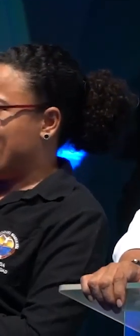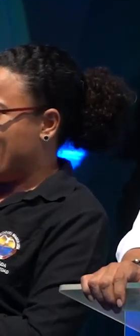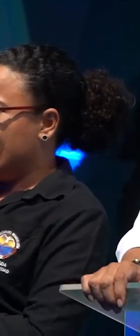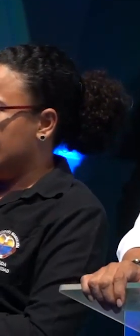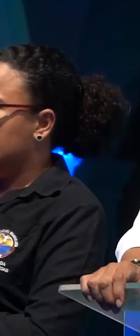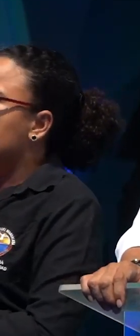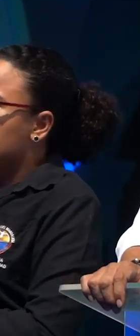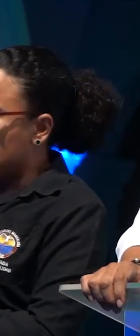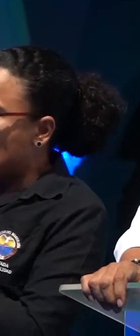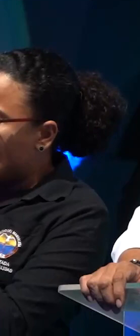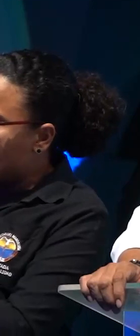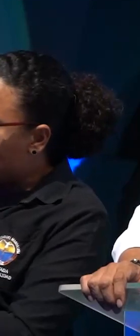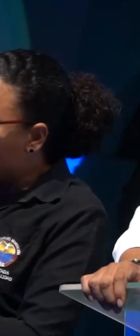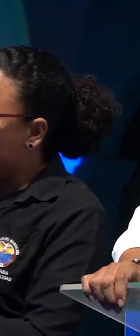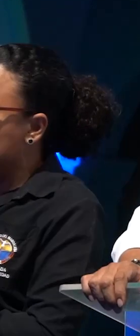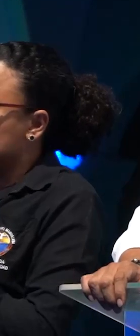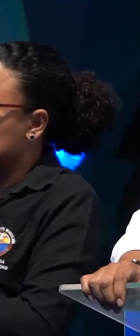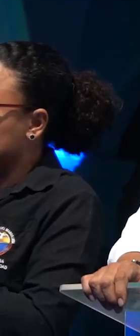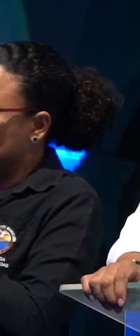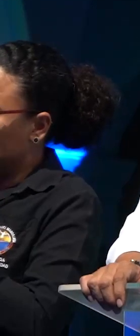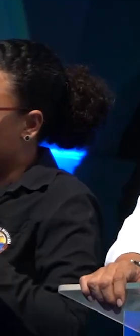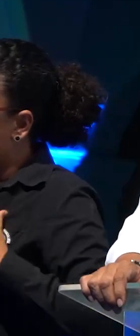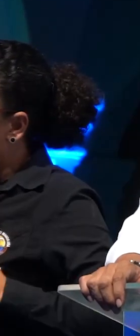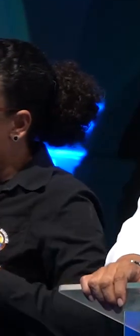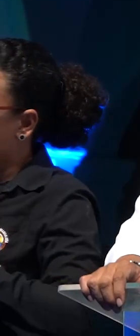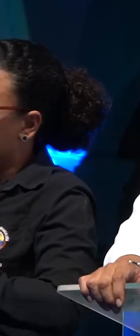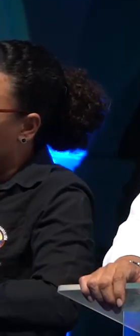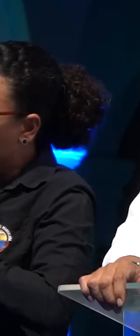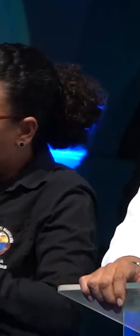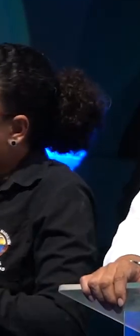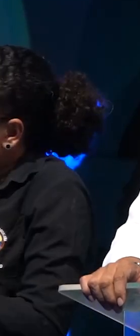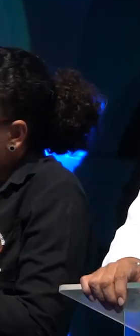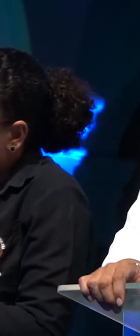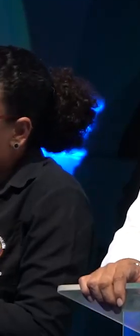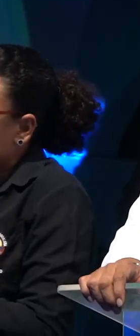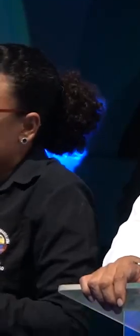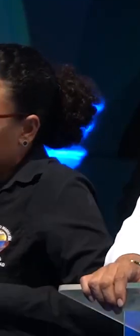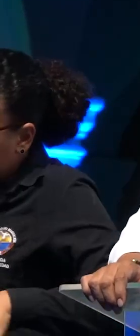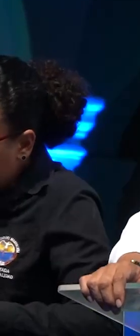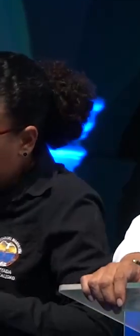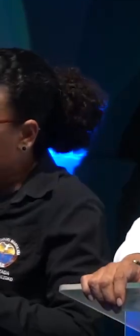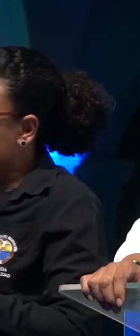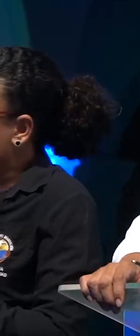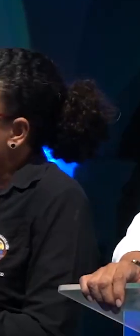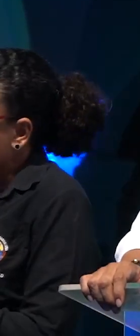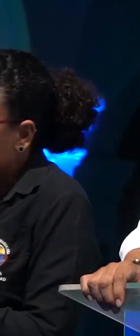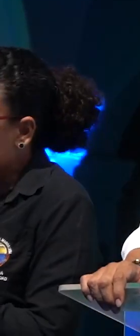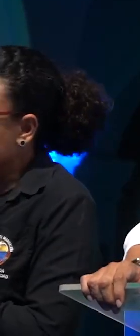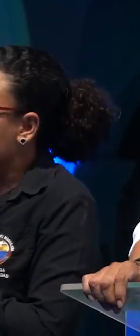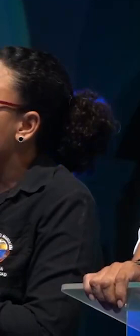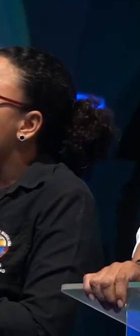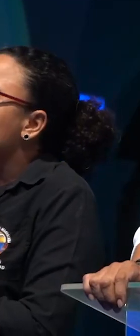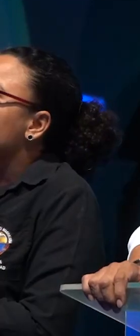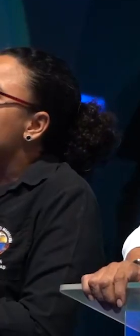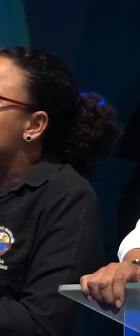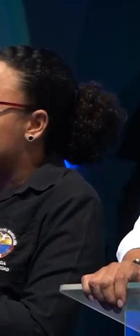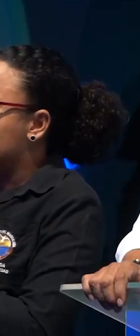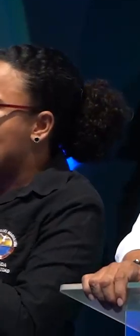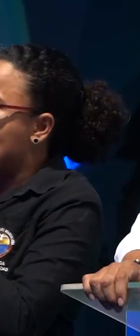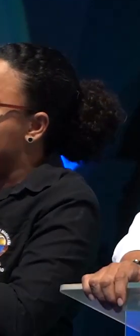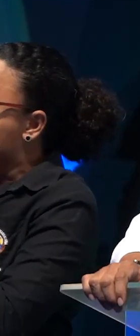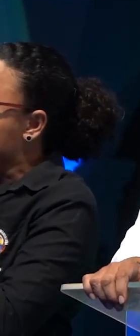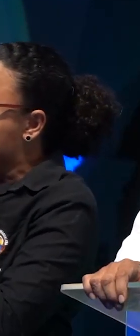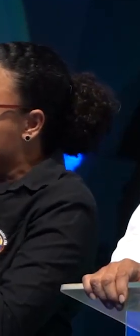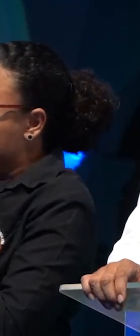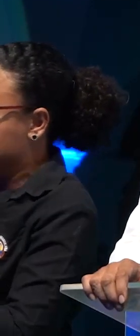mayores aliados son los conserjes que la bajan del taxi, la llevan, la suben a los salones. Y yo le quité su teléfono porque estaba hablando con su mamá y la mamá no creía que estaba